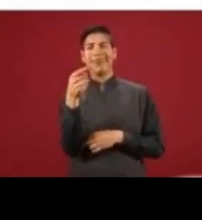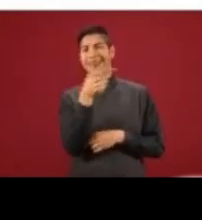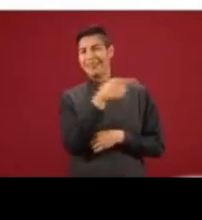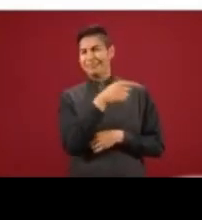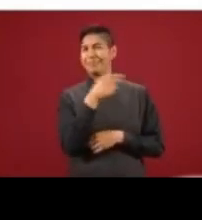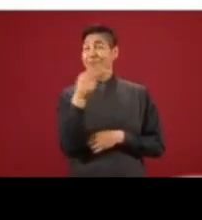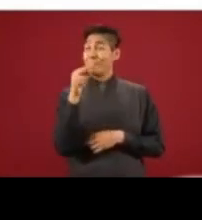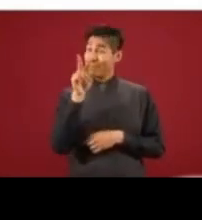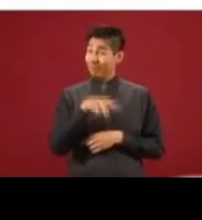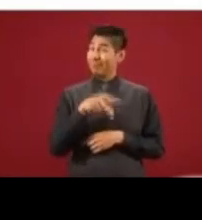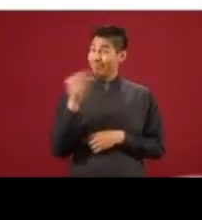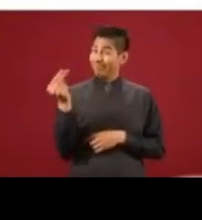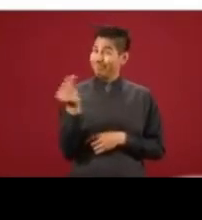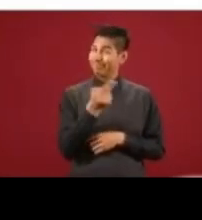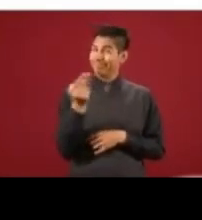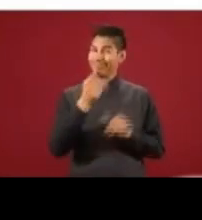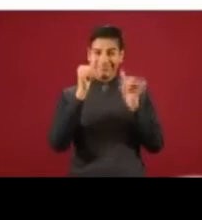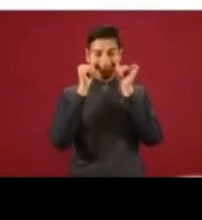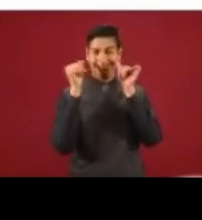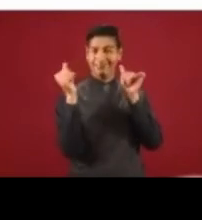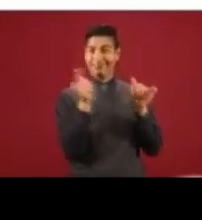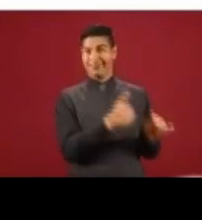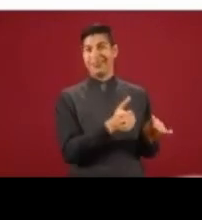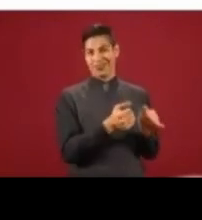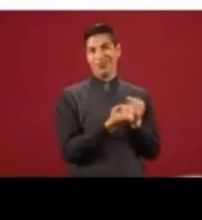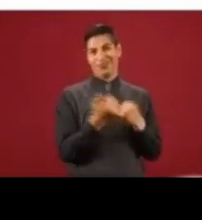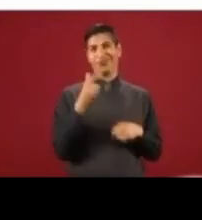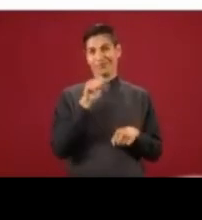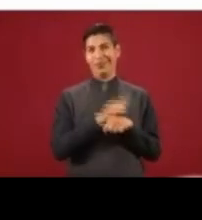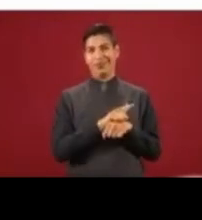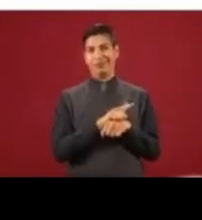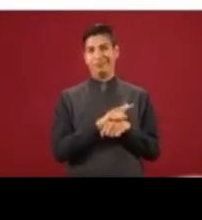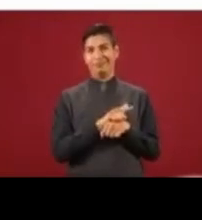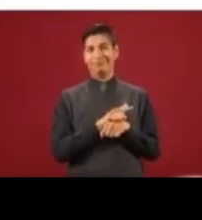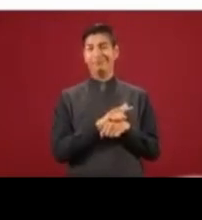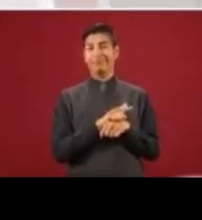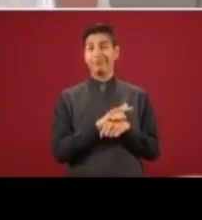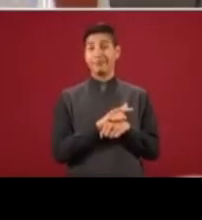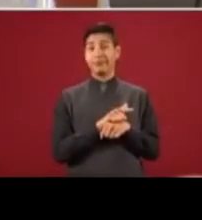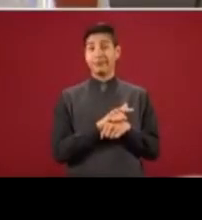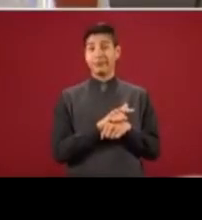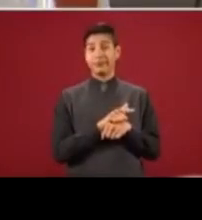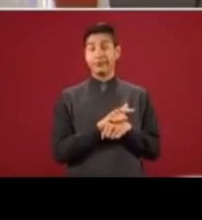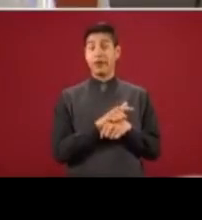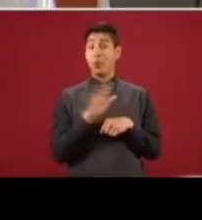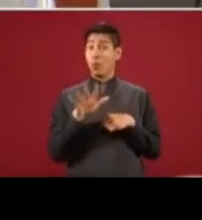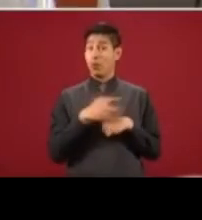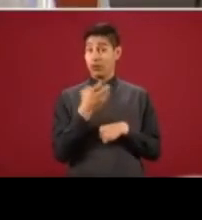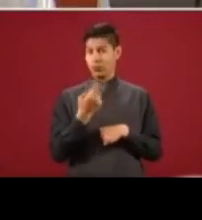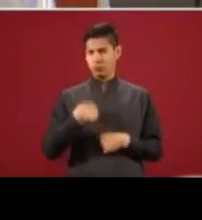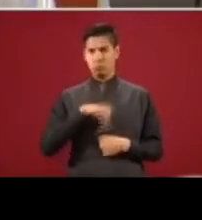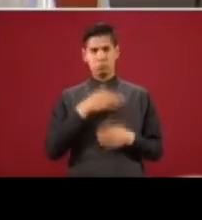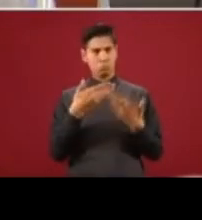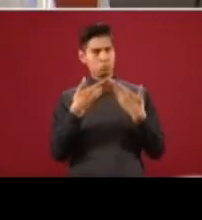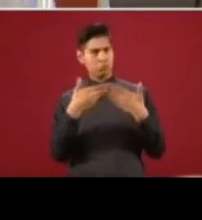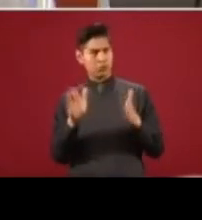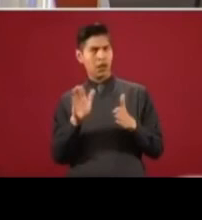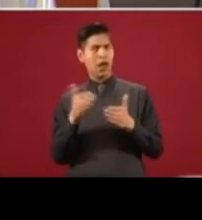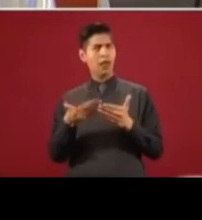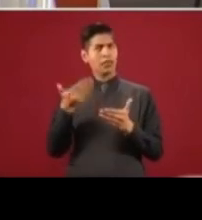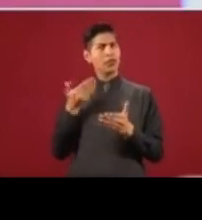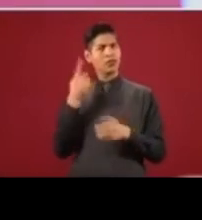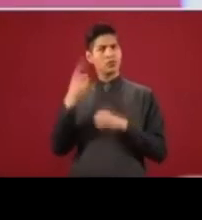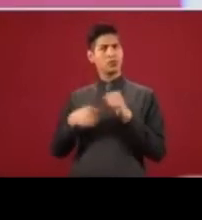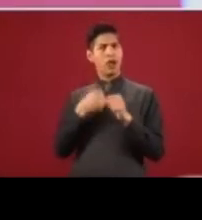carente de servicios sociales, servicios del gobierno. Entonces, Hemos abierto, como lo conocen ustedes, el año pasado,